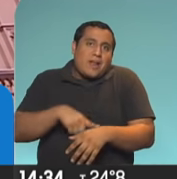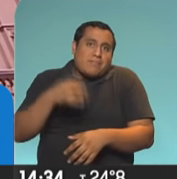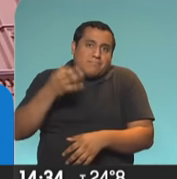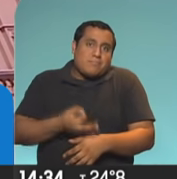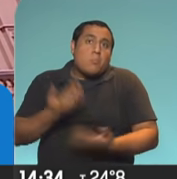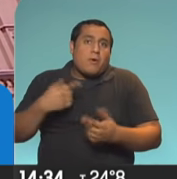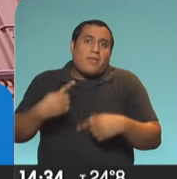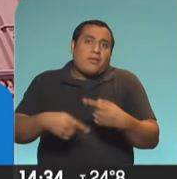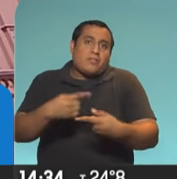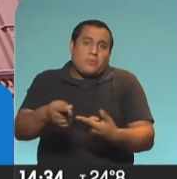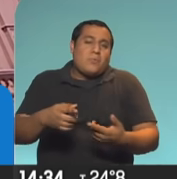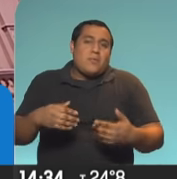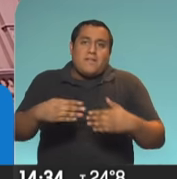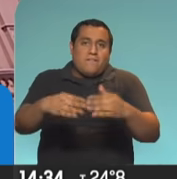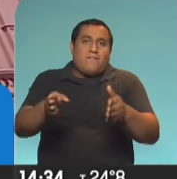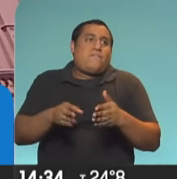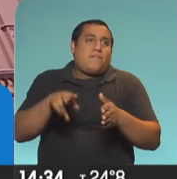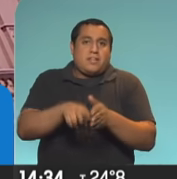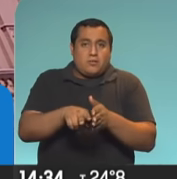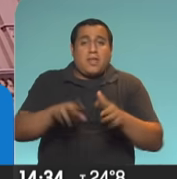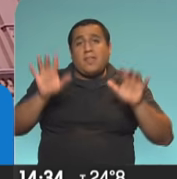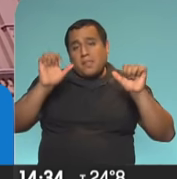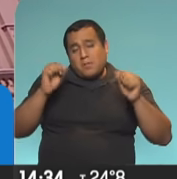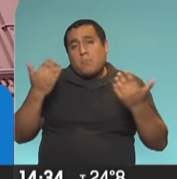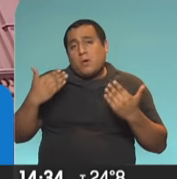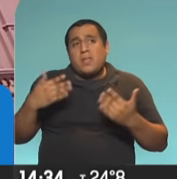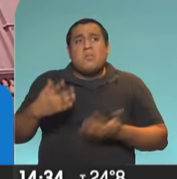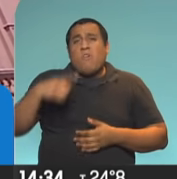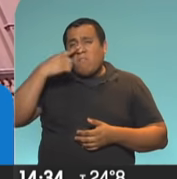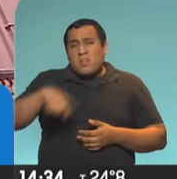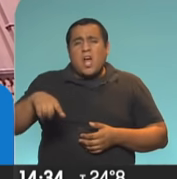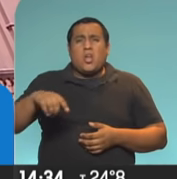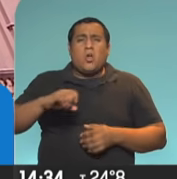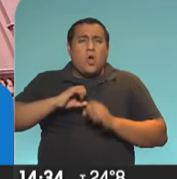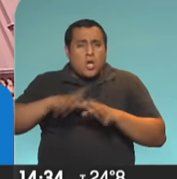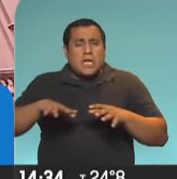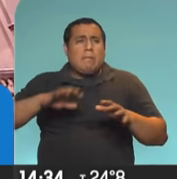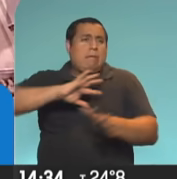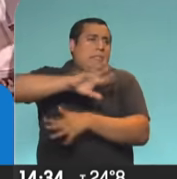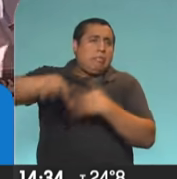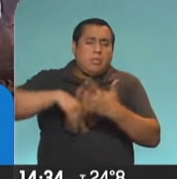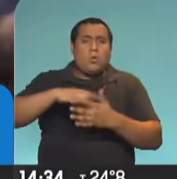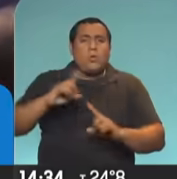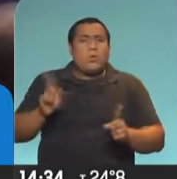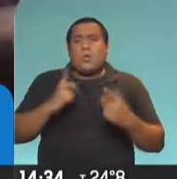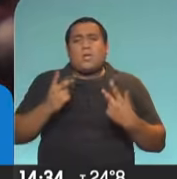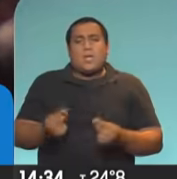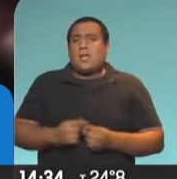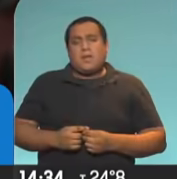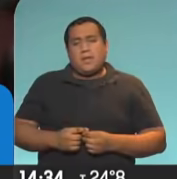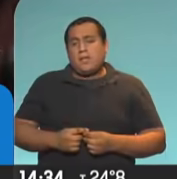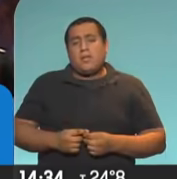pueda continuar el velatorio, se pueda despedir y que no sea un final abrupto, que es lo que no deseamos por